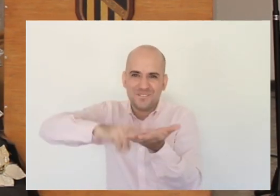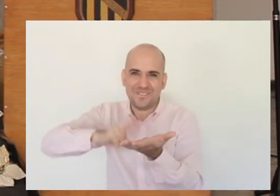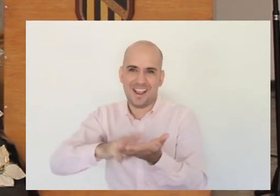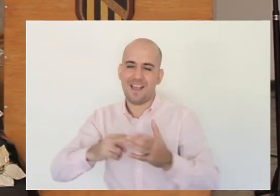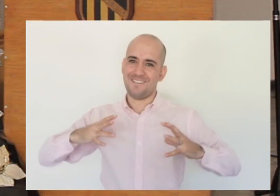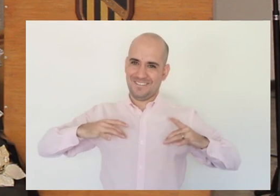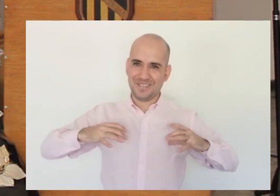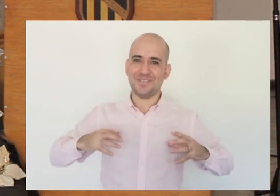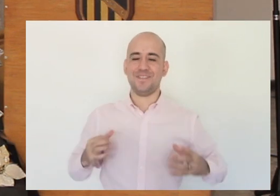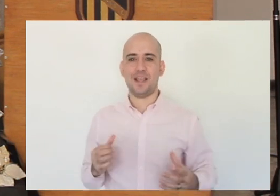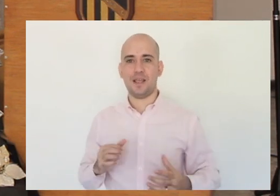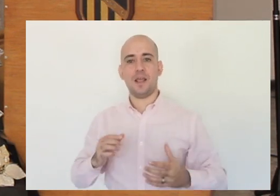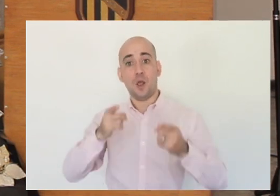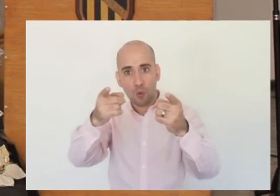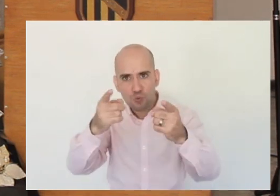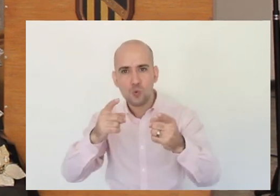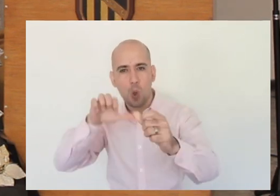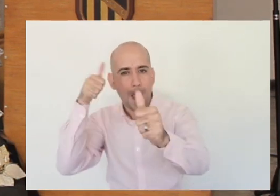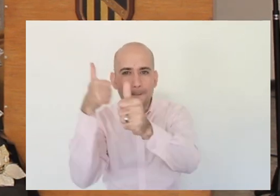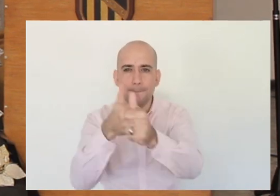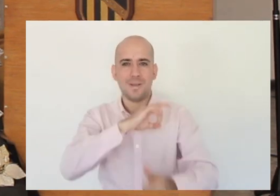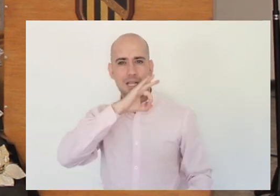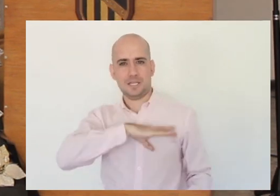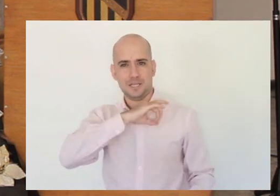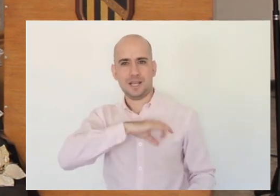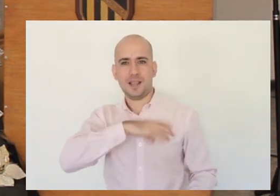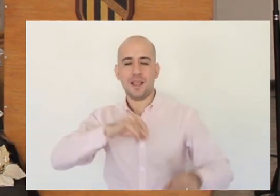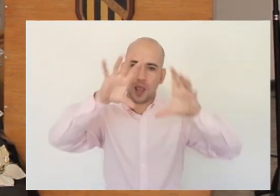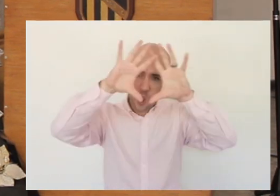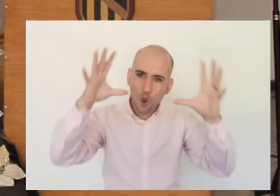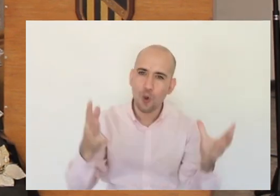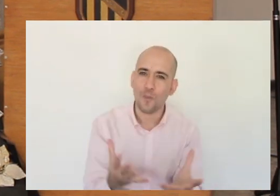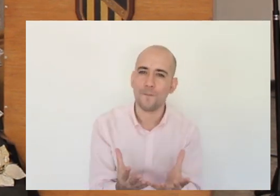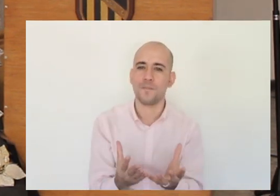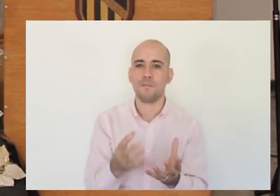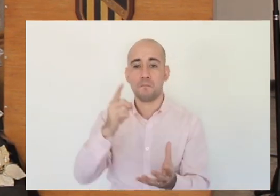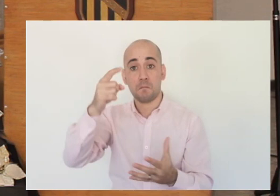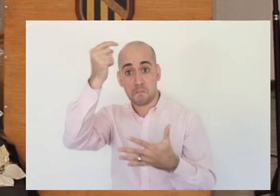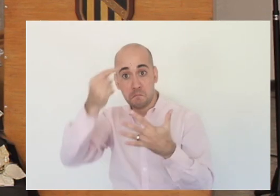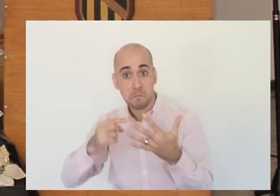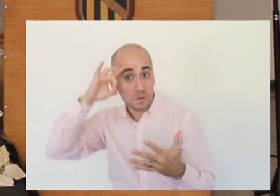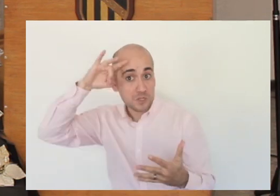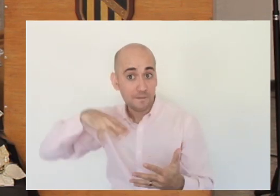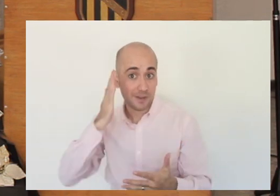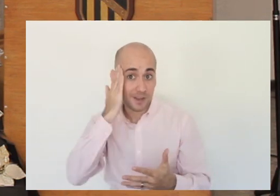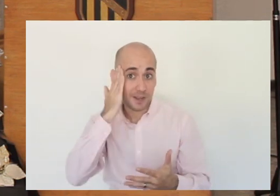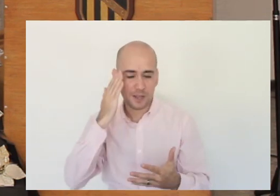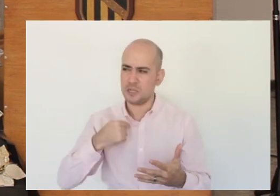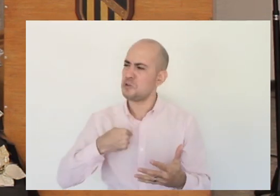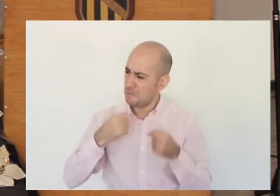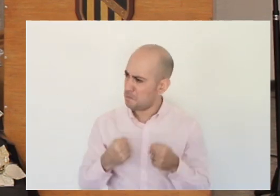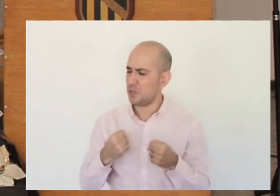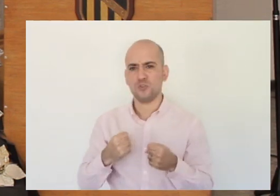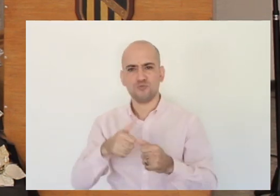y por sobre todo ser felices. Llegó la hora de hacer un aporte para nuestra sociedad. Desde nuestro humilde sitial